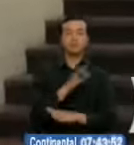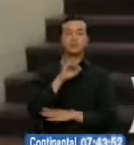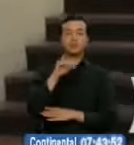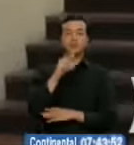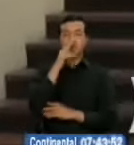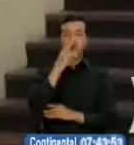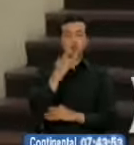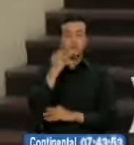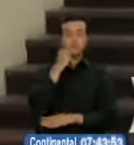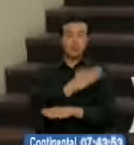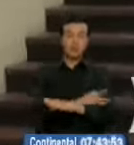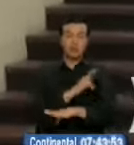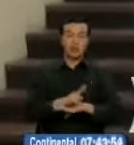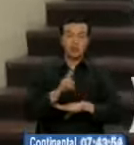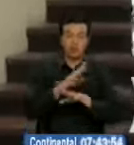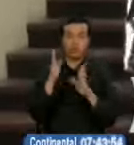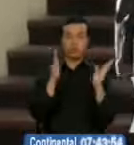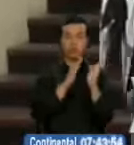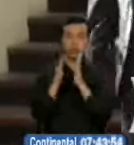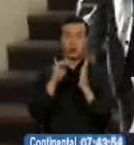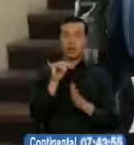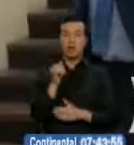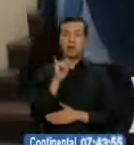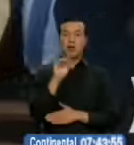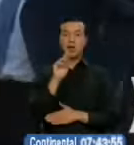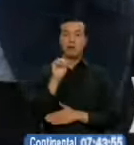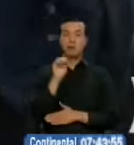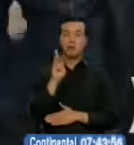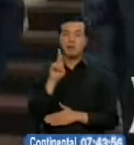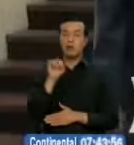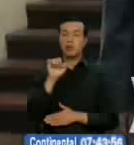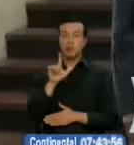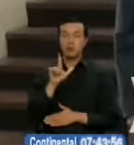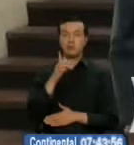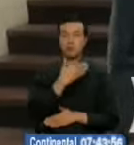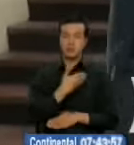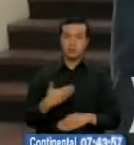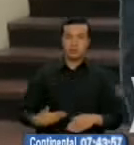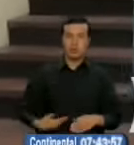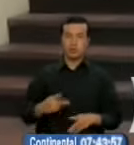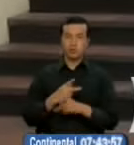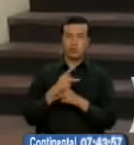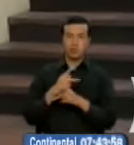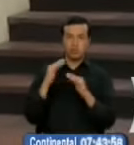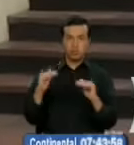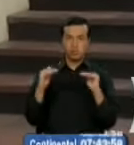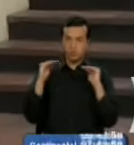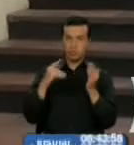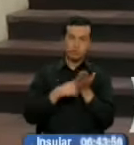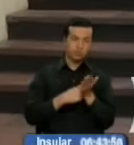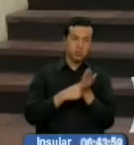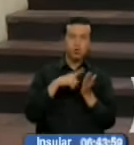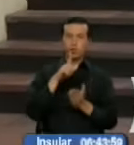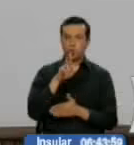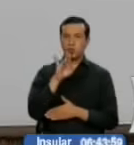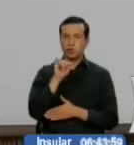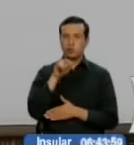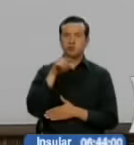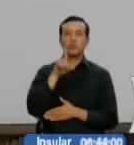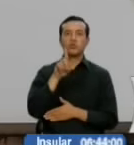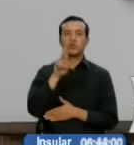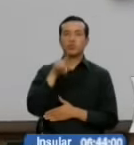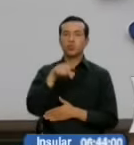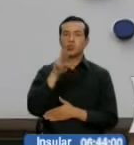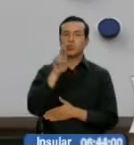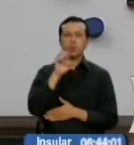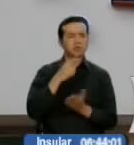junio, el entonces rector interino de la Universidad Andina, Jaime Brail, se reunió con el presidente del Consejo Superior de dicho centro, Luis Fernando Duque. En